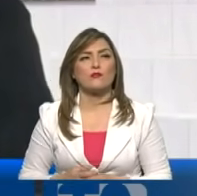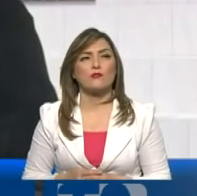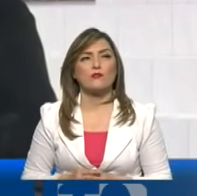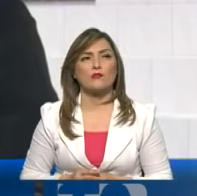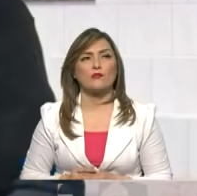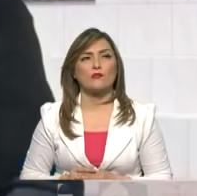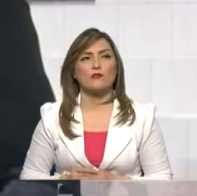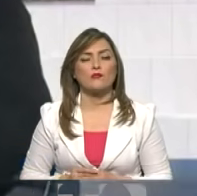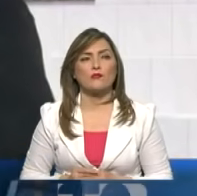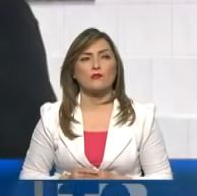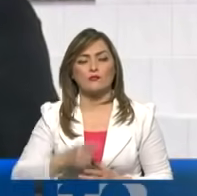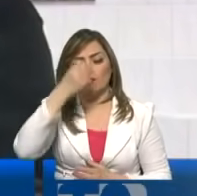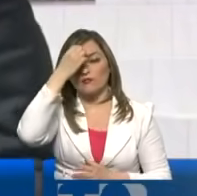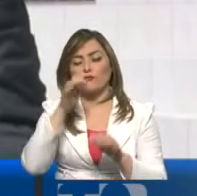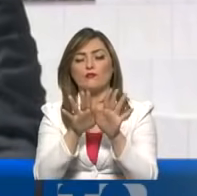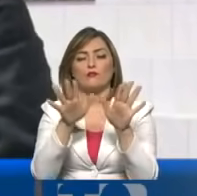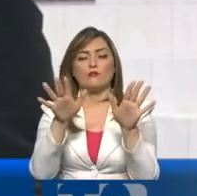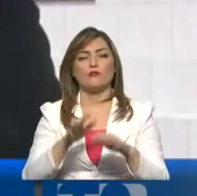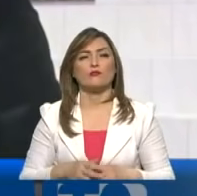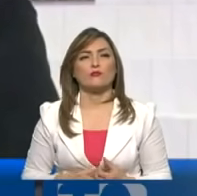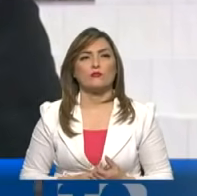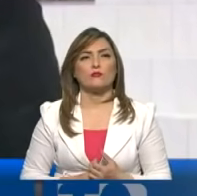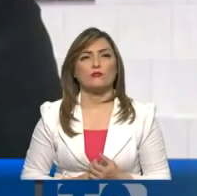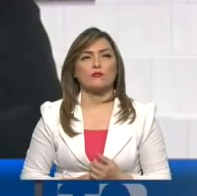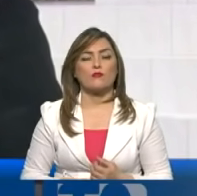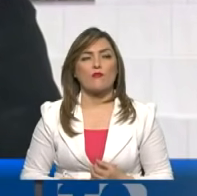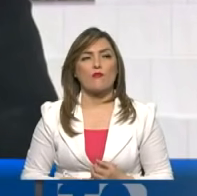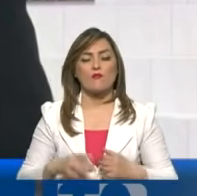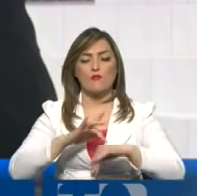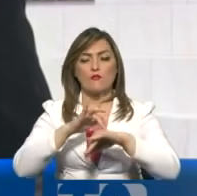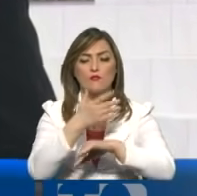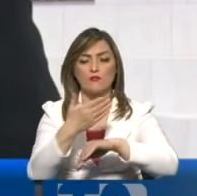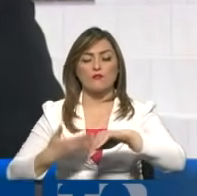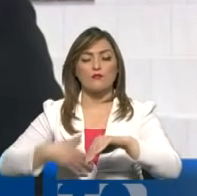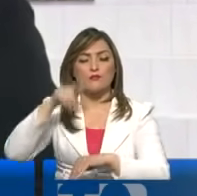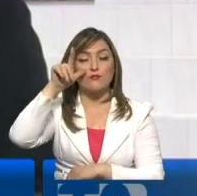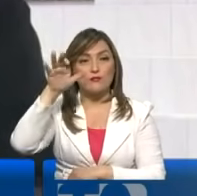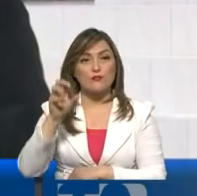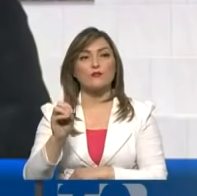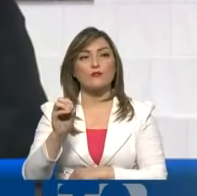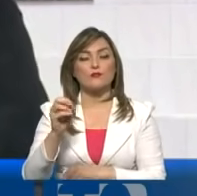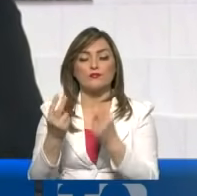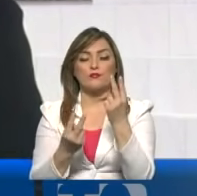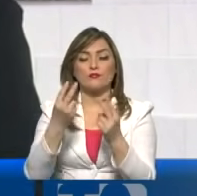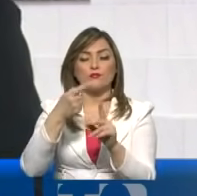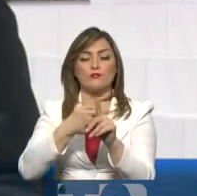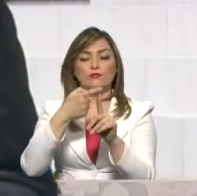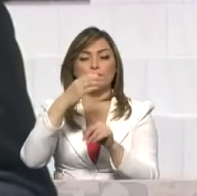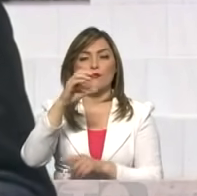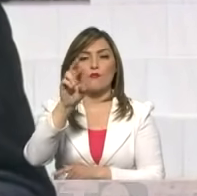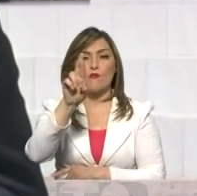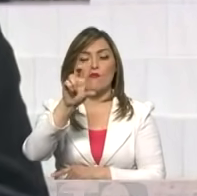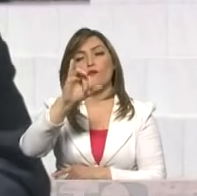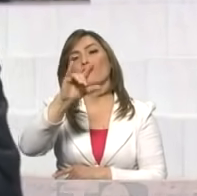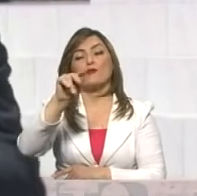de educación general que imprimirá su gobierno. Más temprano, el presidente Lasso hizo una visita al mercado de la Carolina, al